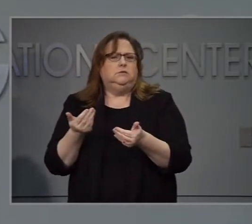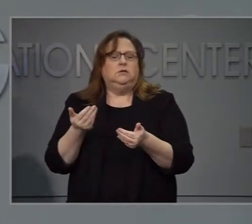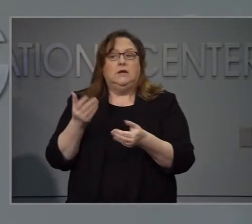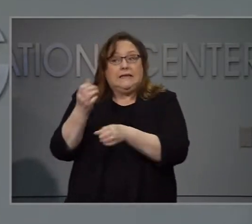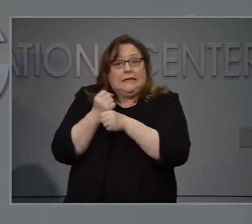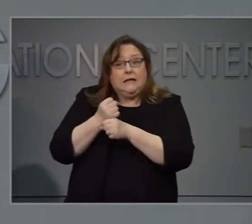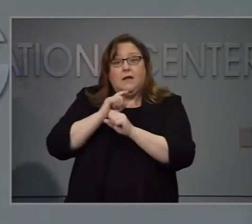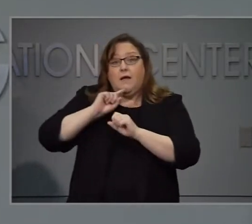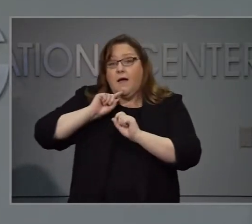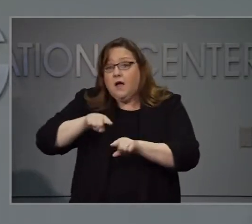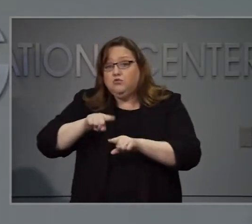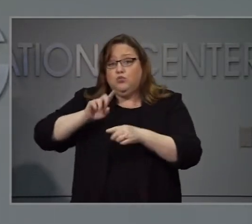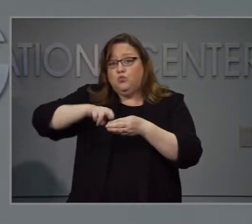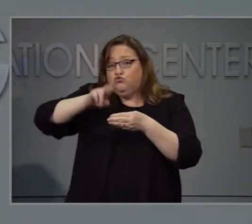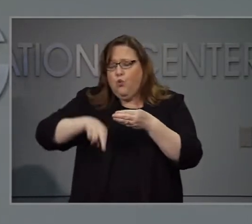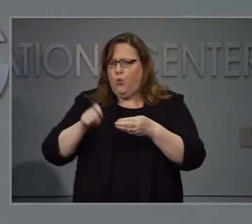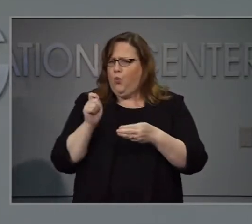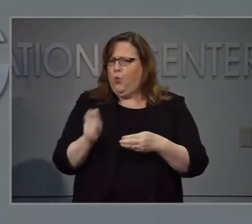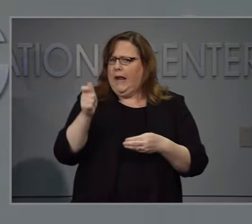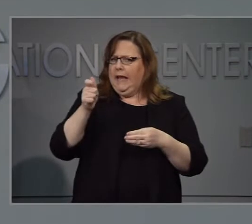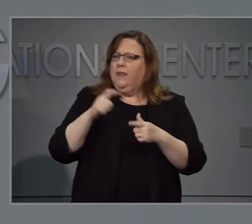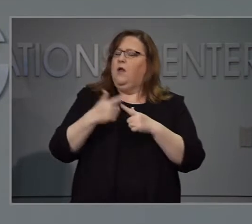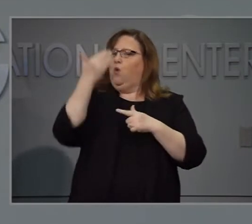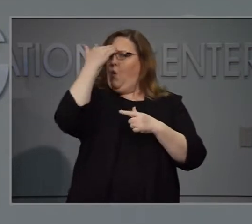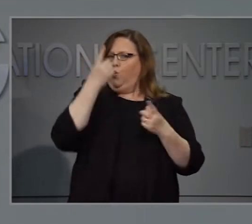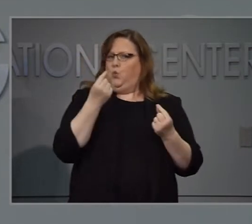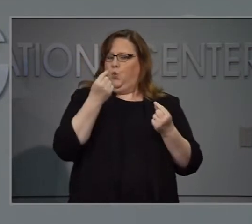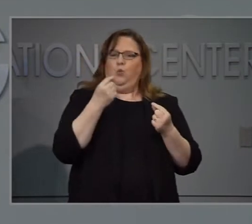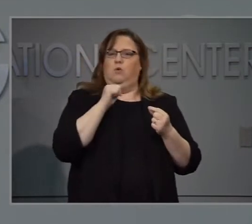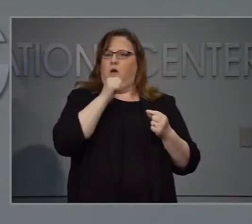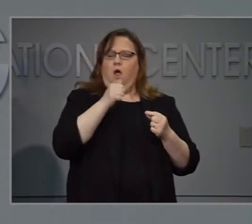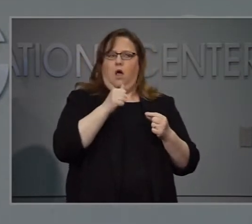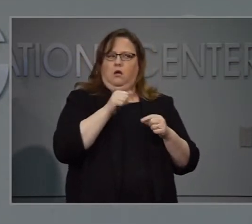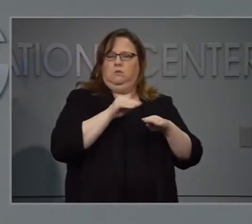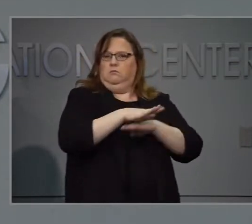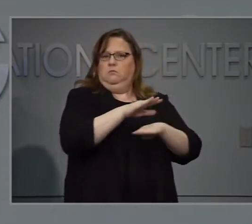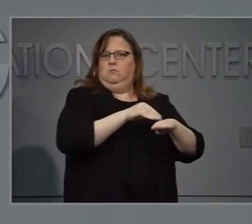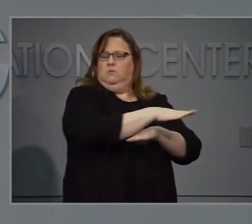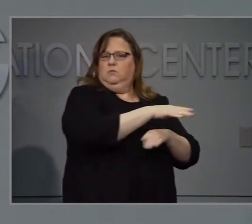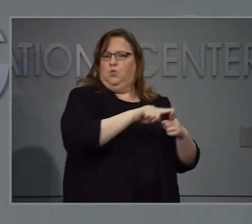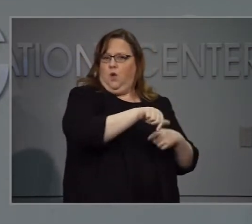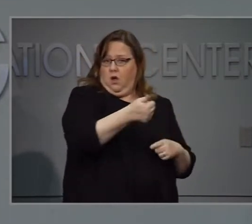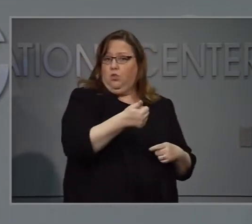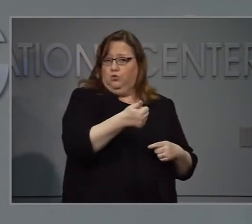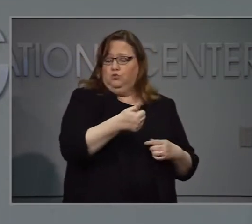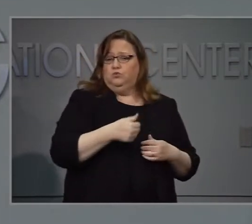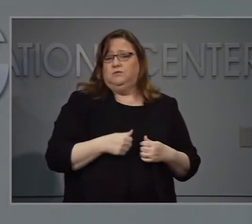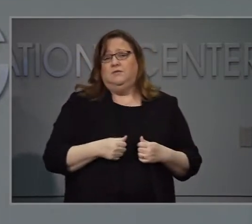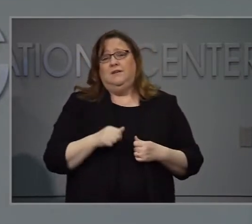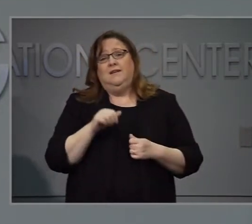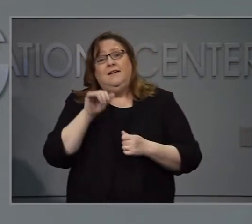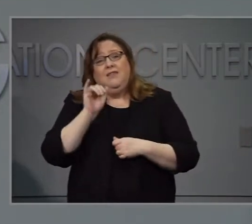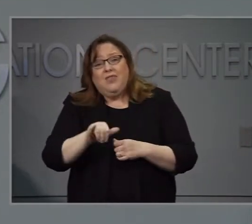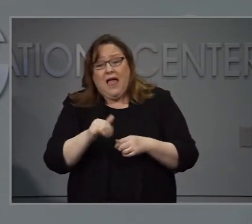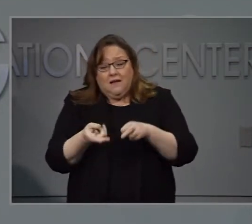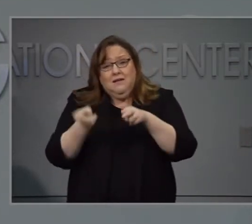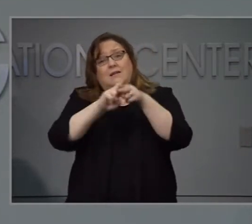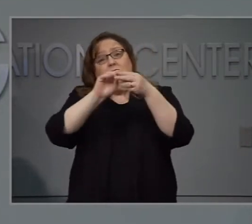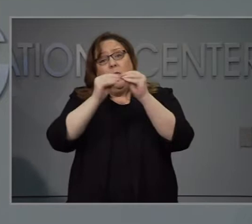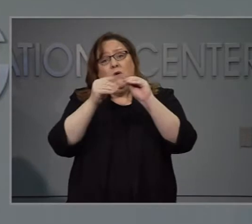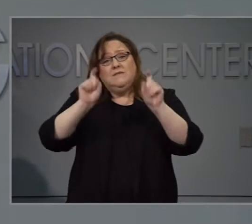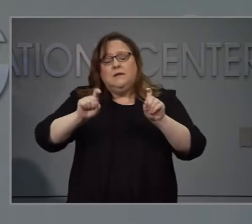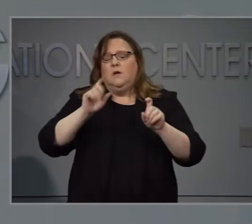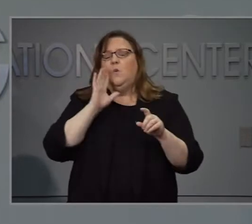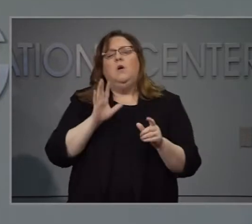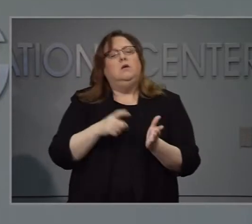sus resultados y tomen las medidas necesarias para evitar exponer a otros esto va a requerir de mucho